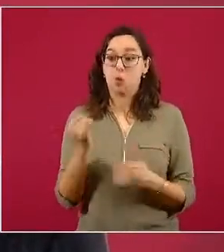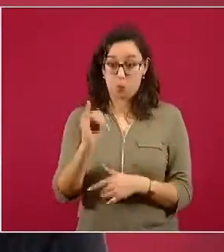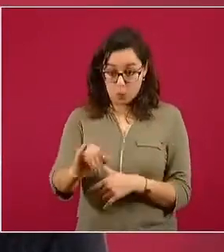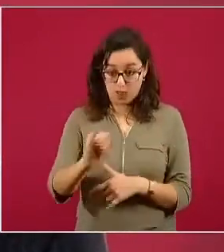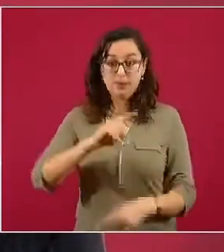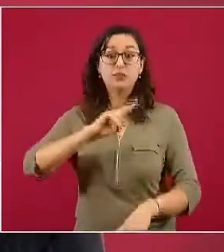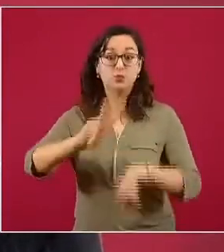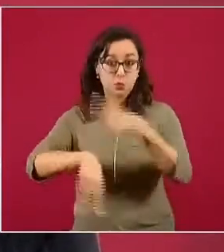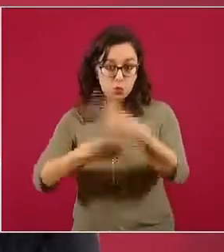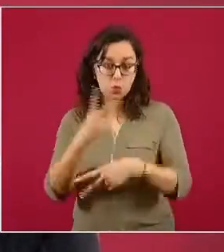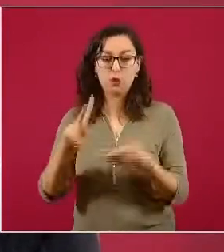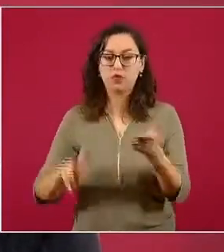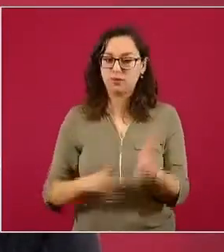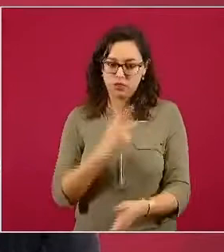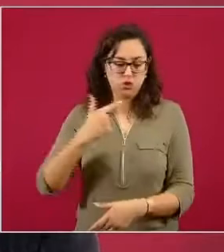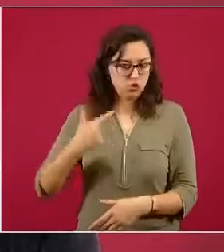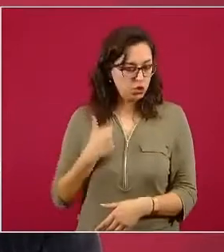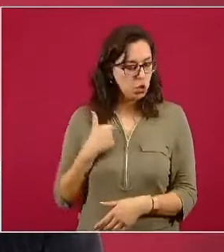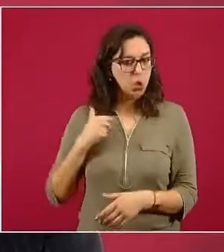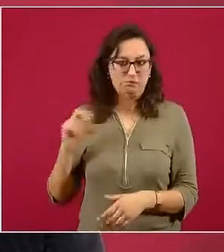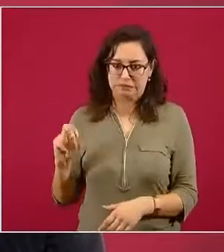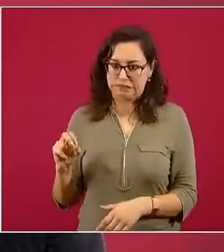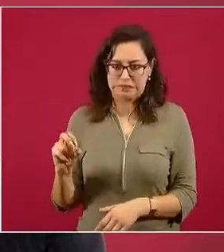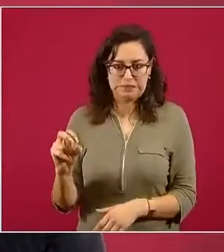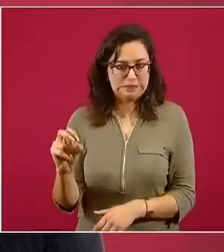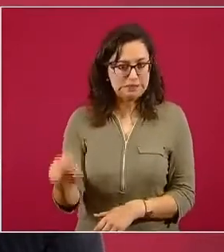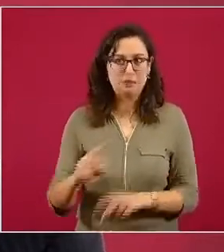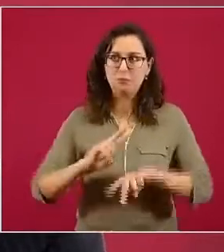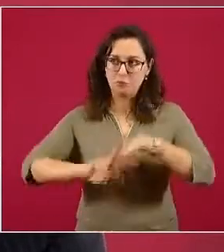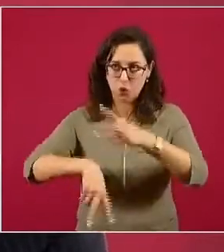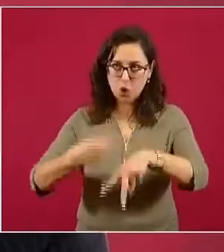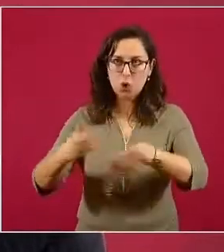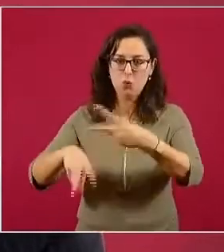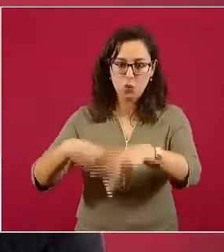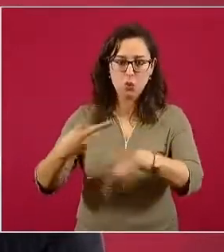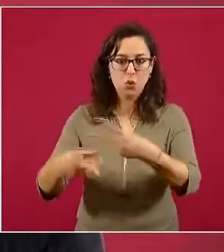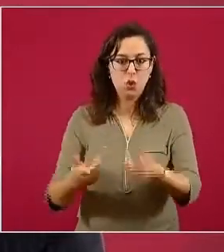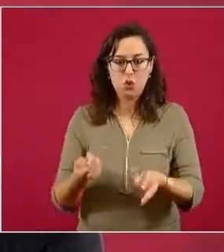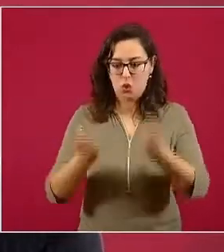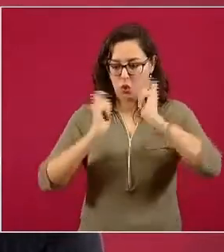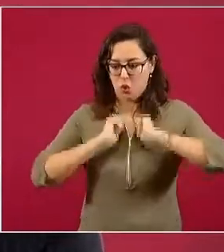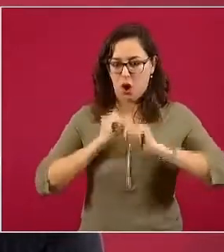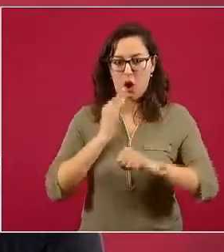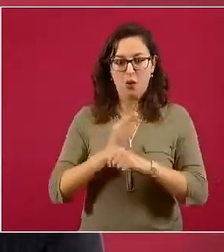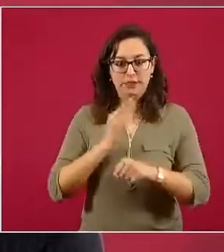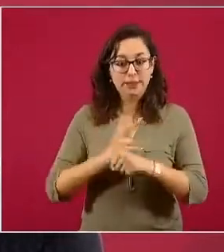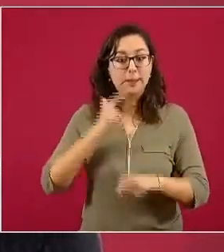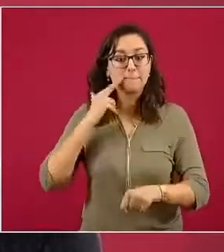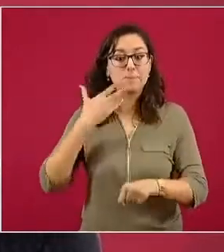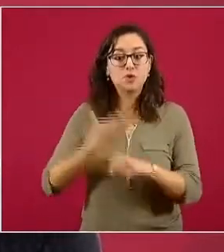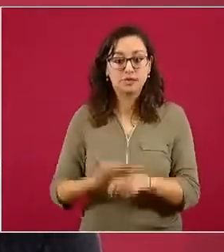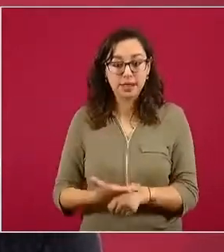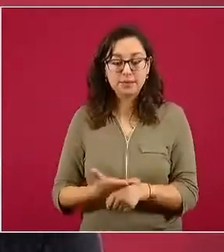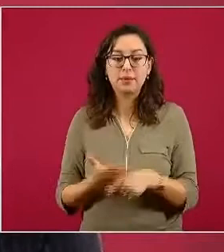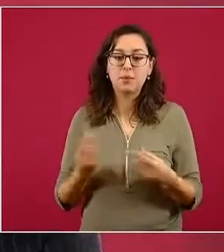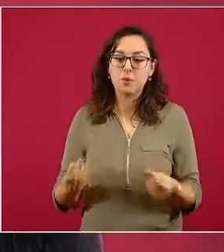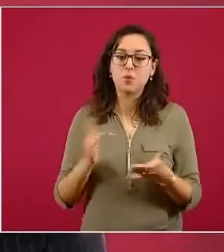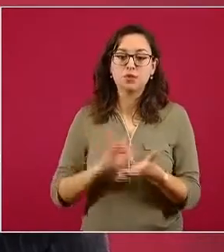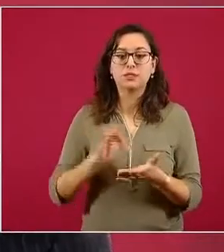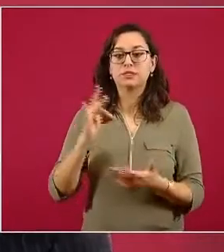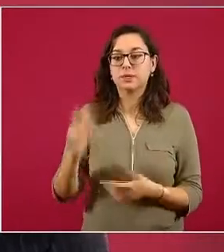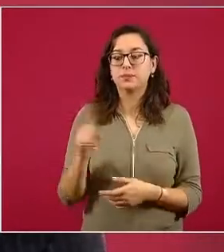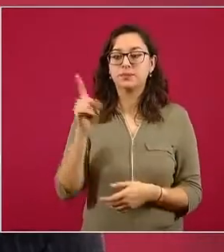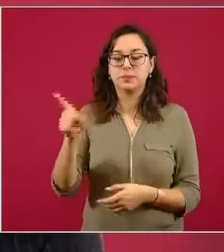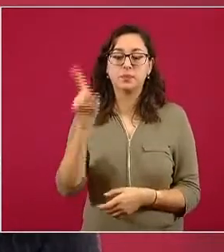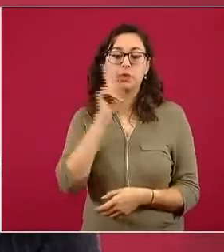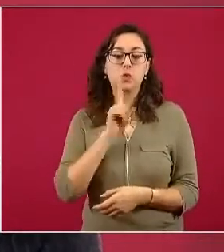periódicamente a COFEPRIS, ahora estoy conduciendo el gabinete de trabajo COFEPRIS. Por cierto, mi aprecio a las comisionadas de autorización